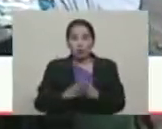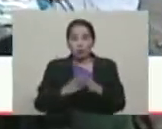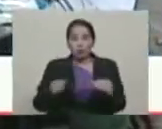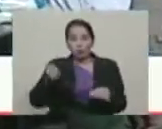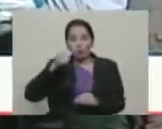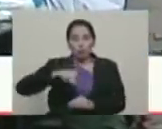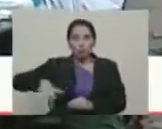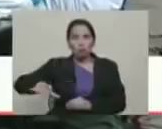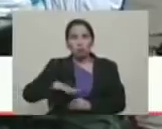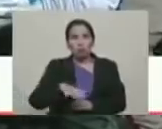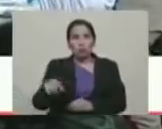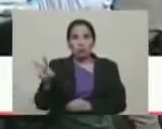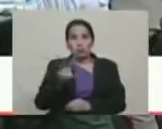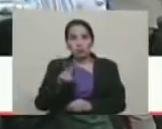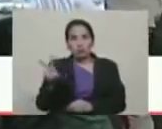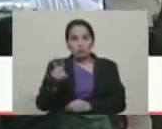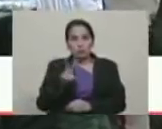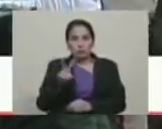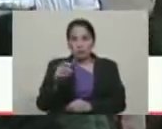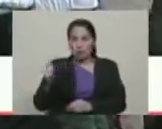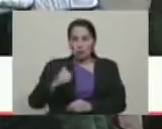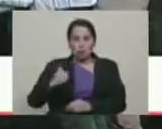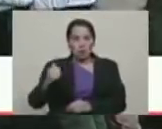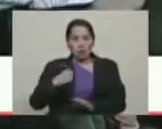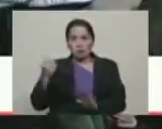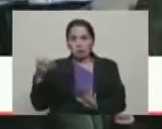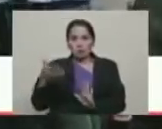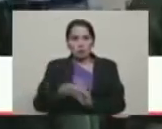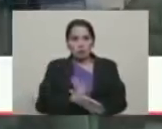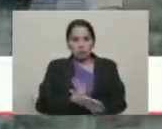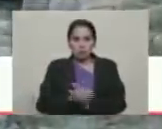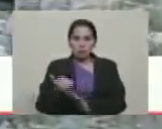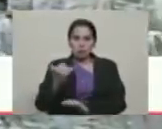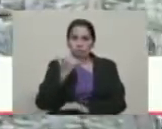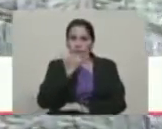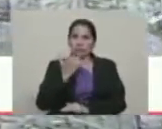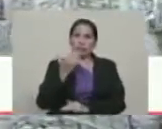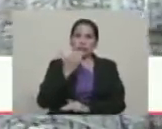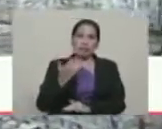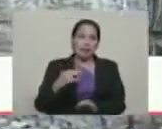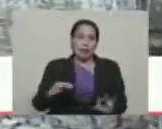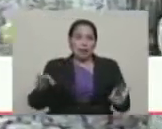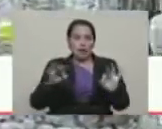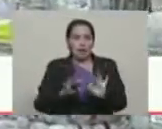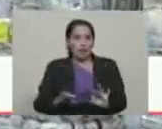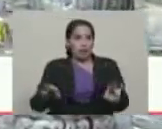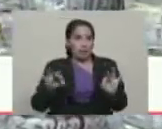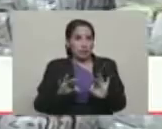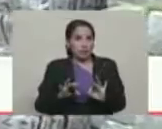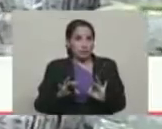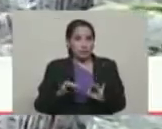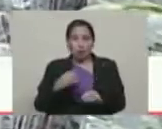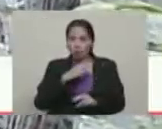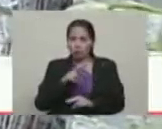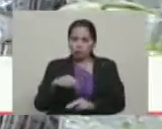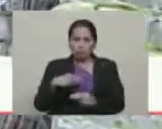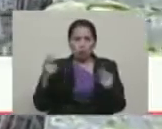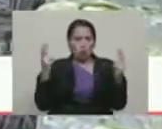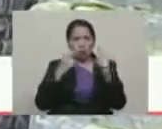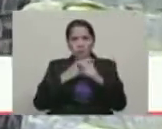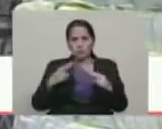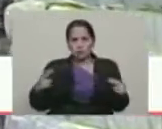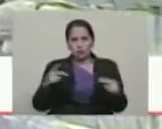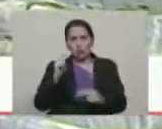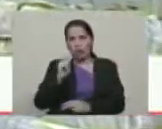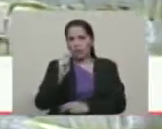Venezuela a que en cualquier circunstancia no le fallará su alimentación, mi comandante jefe. Estamos comprometidos con esta tarea, con esta